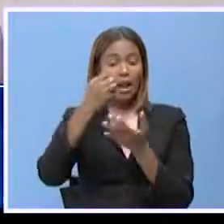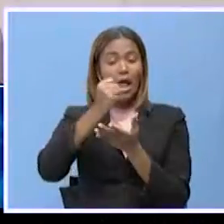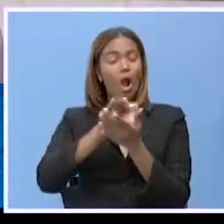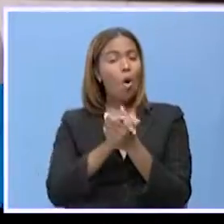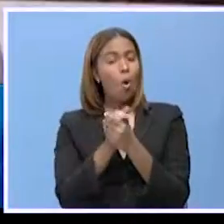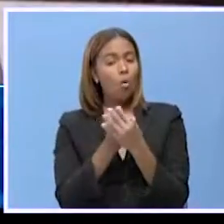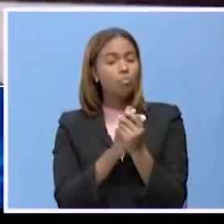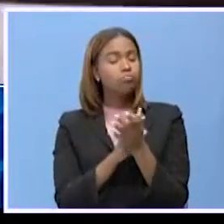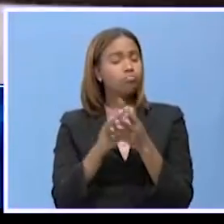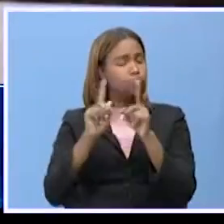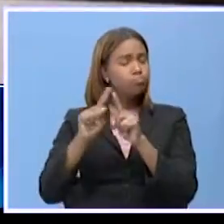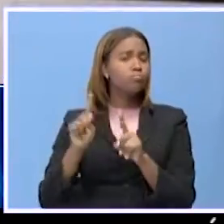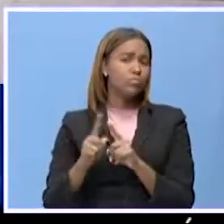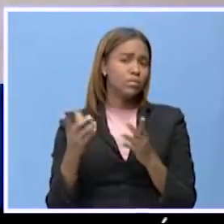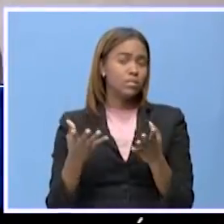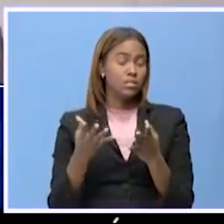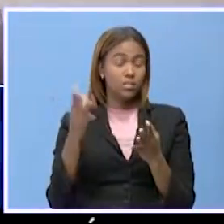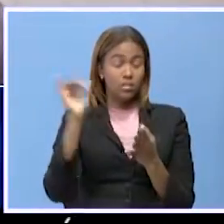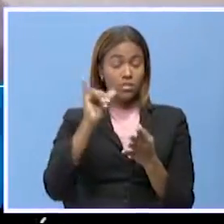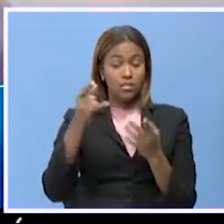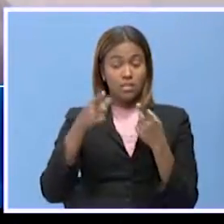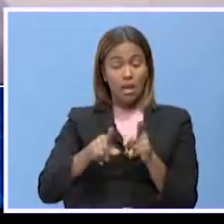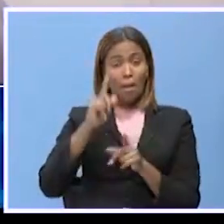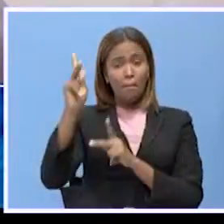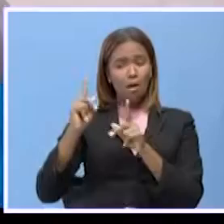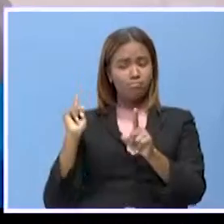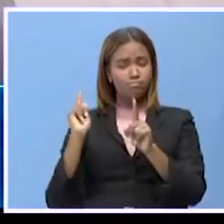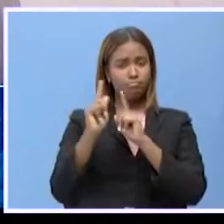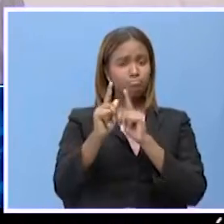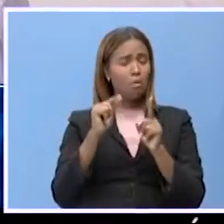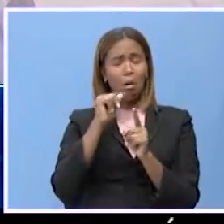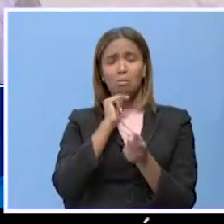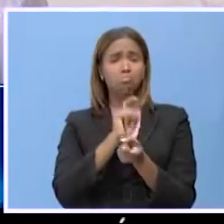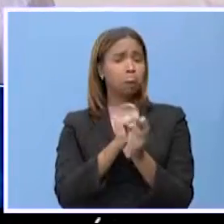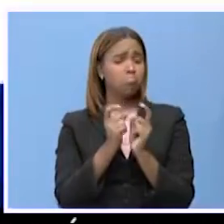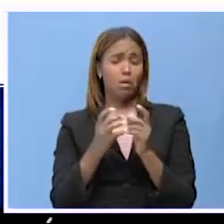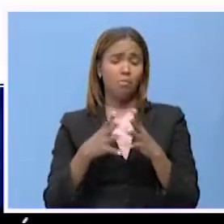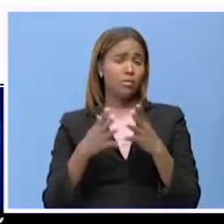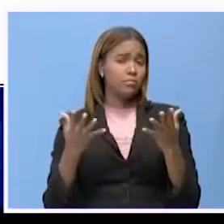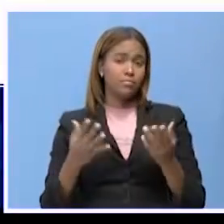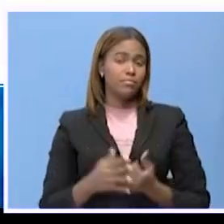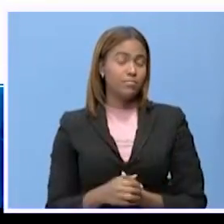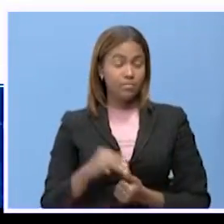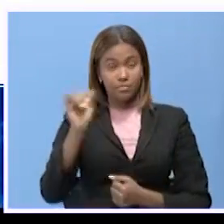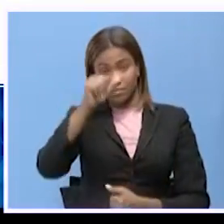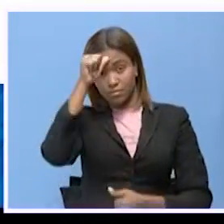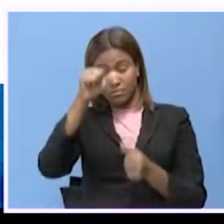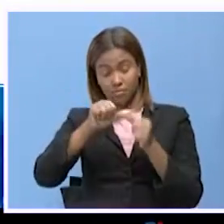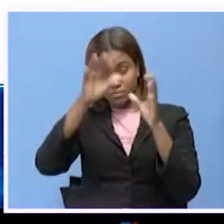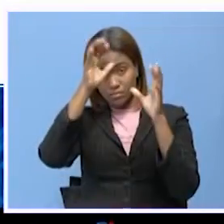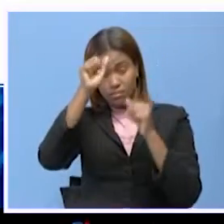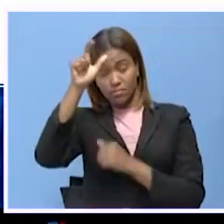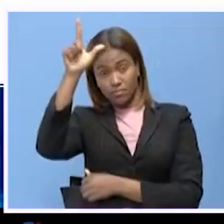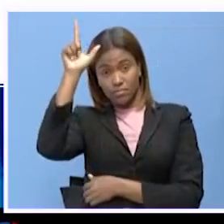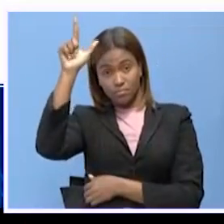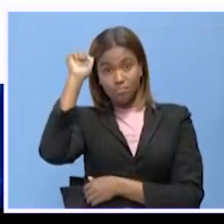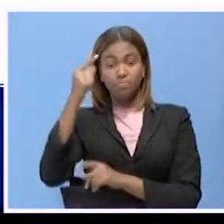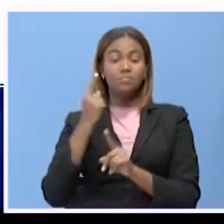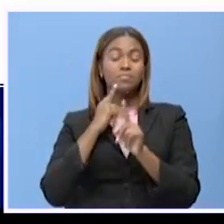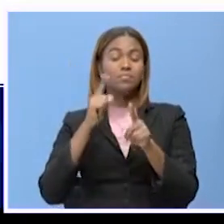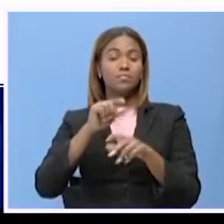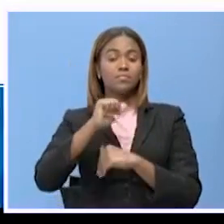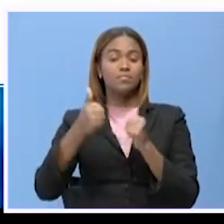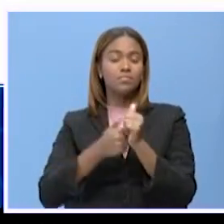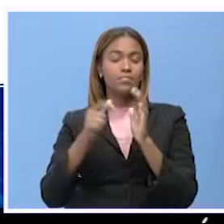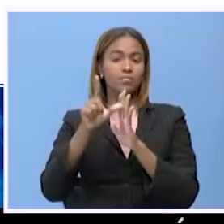mano, cosas. En cuanto a los clientes, no ha cambiado mucho en realidad, ¿no? Se recuerda que el presidente Luis Abinader dispuso